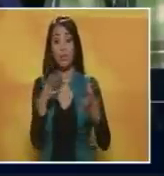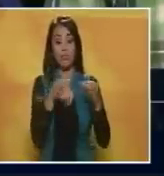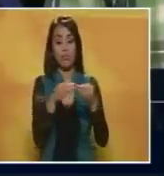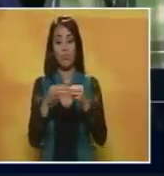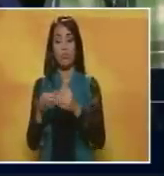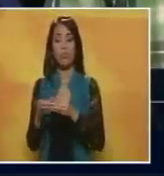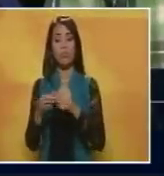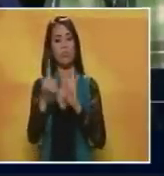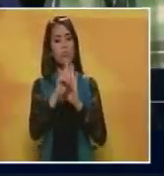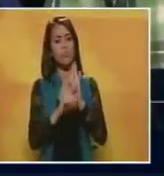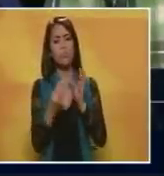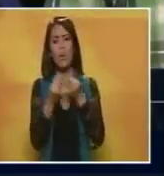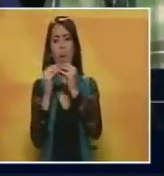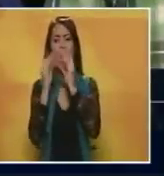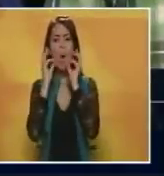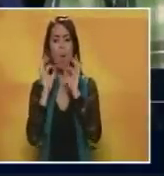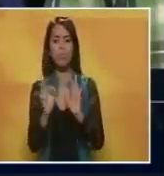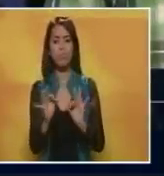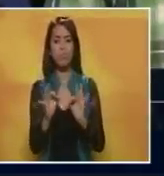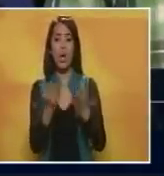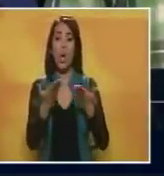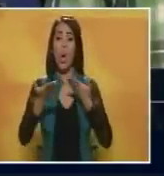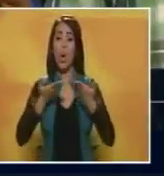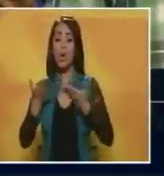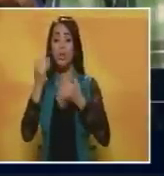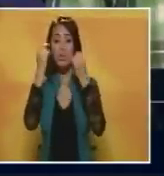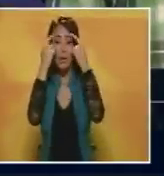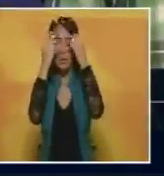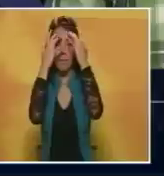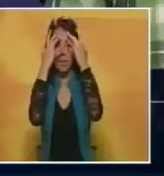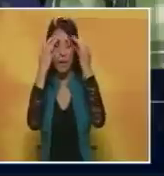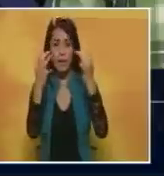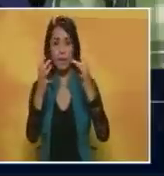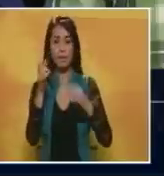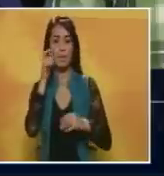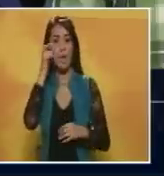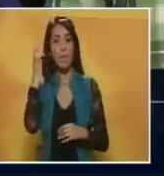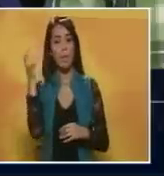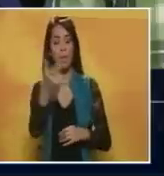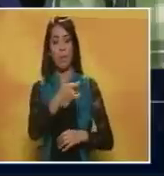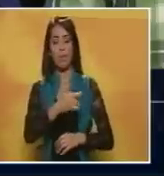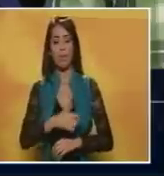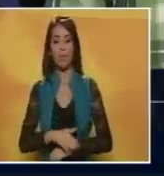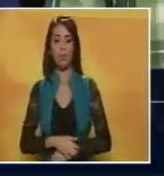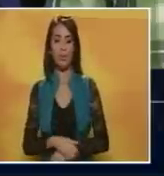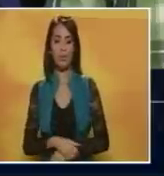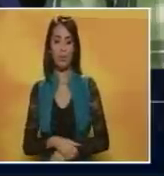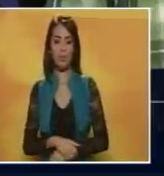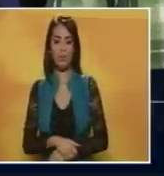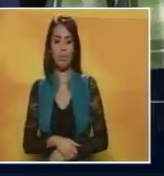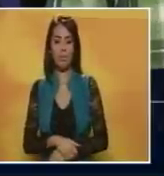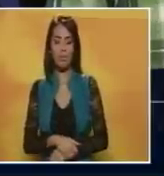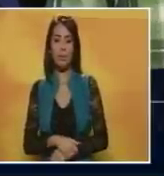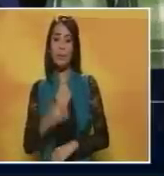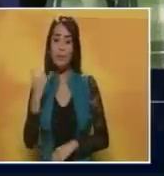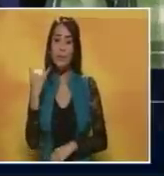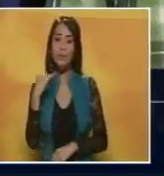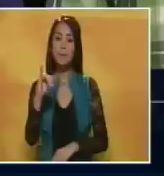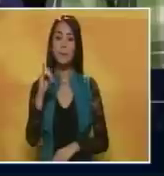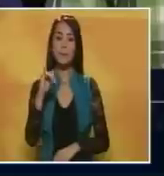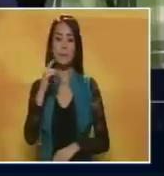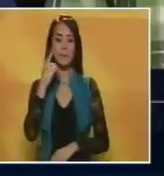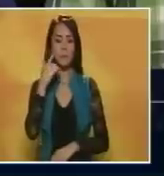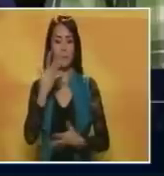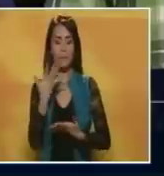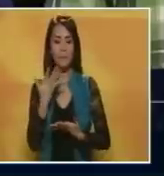estructurado con los servicios de inteligencia populares del pueblo que existan una sala